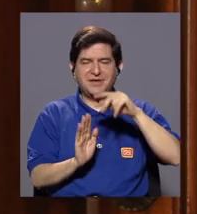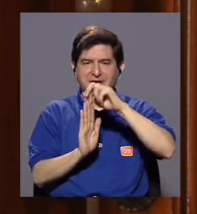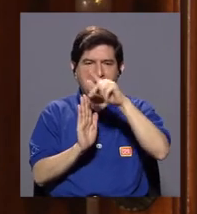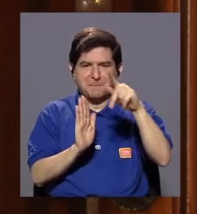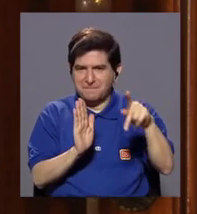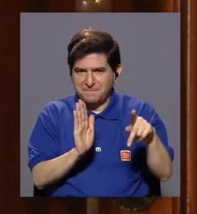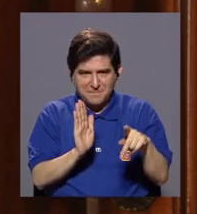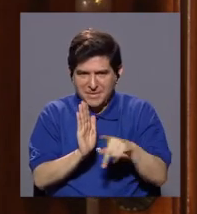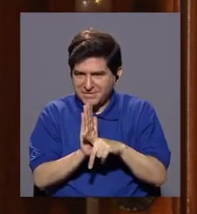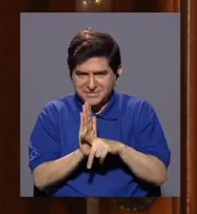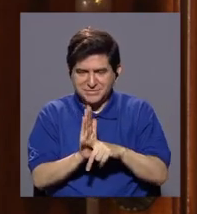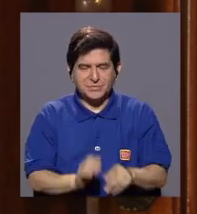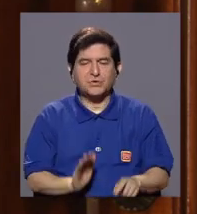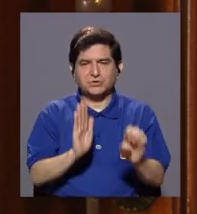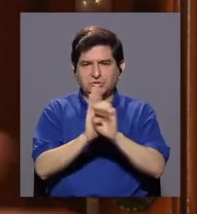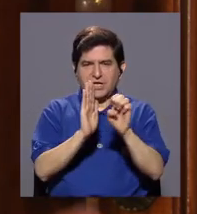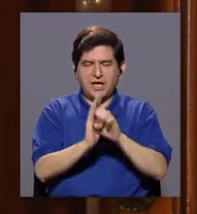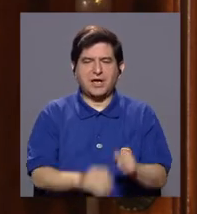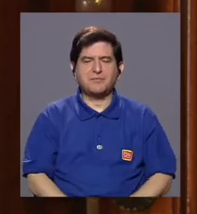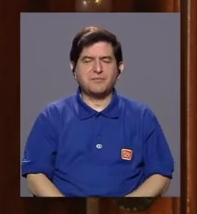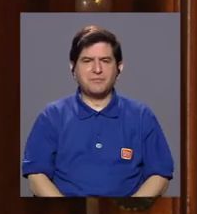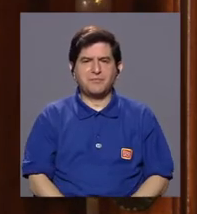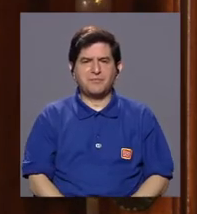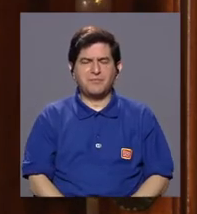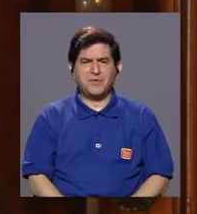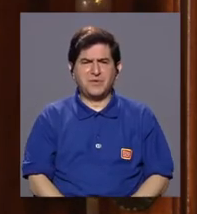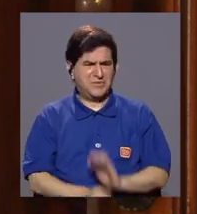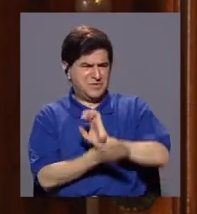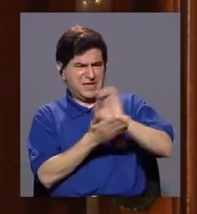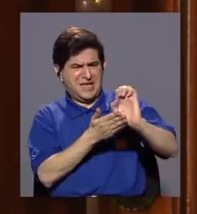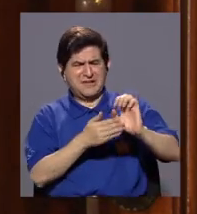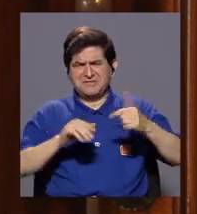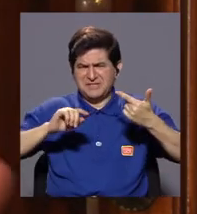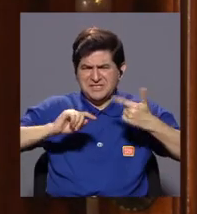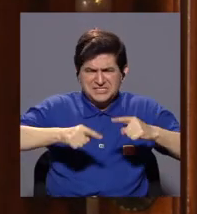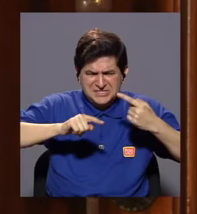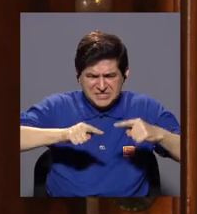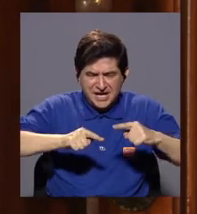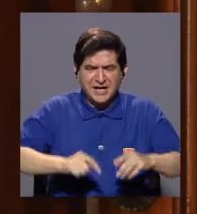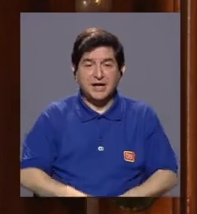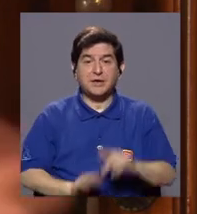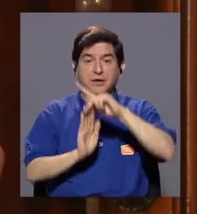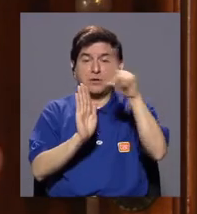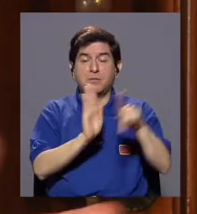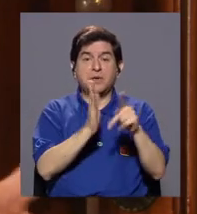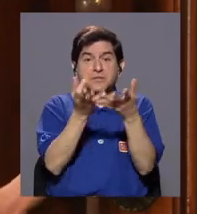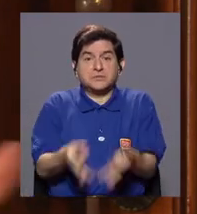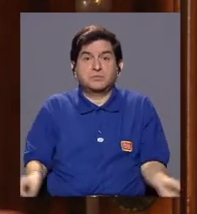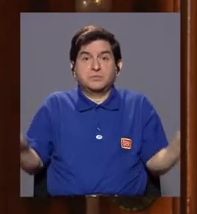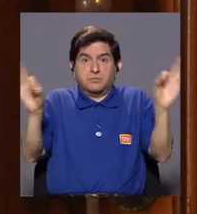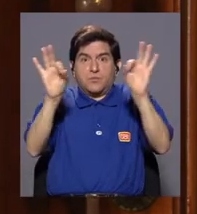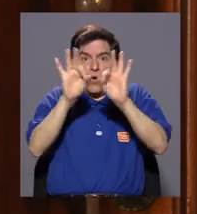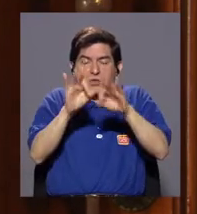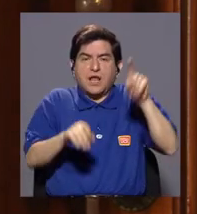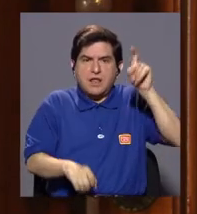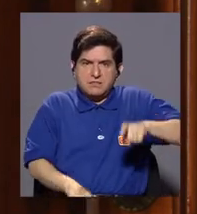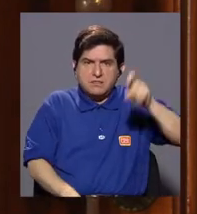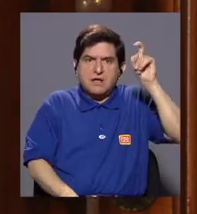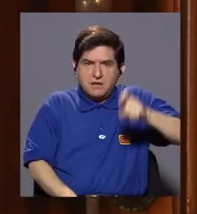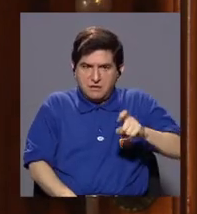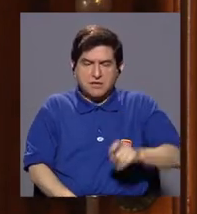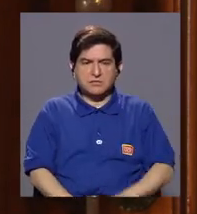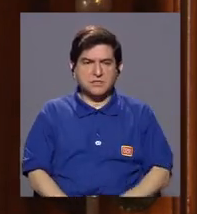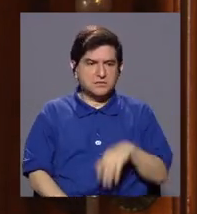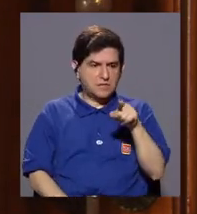esos principios. Por ejemplo, la condena a la tortura es uno de los principios fundamentales que deben